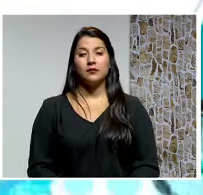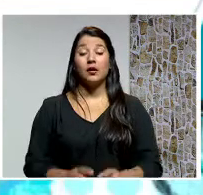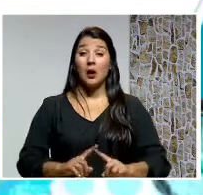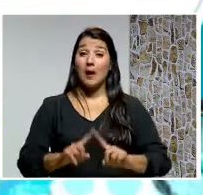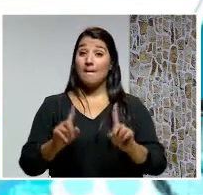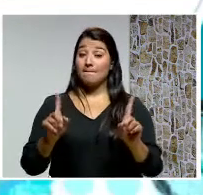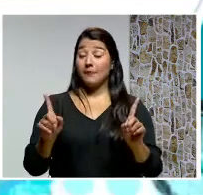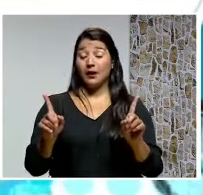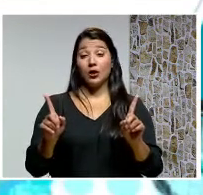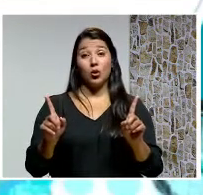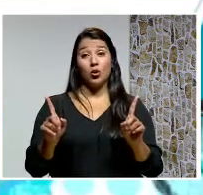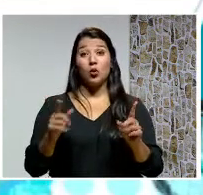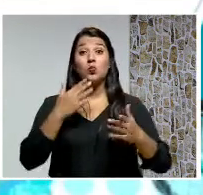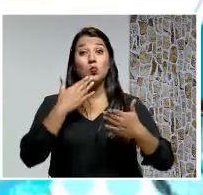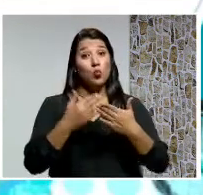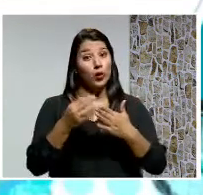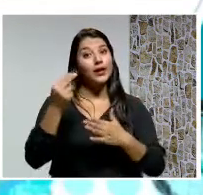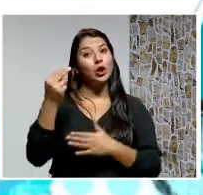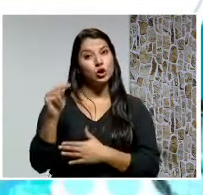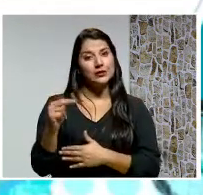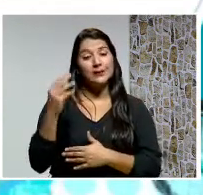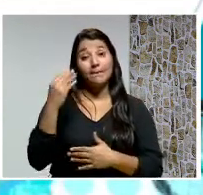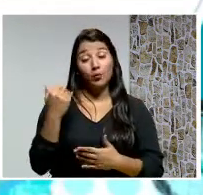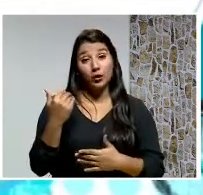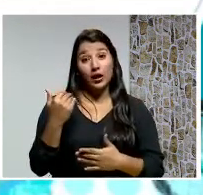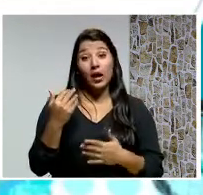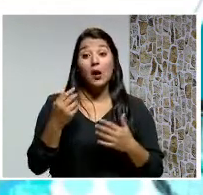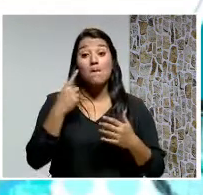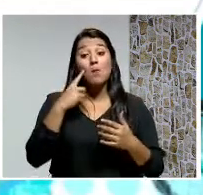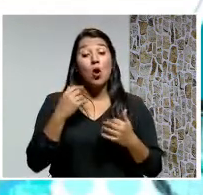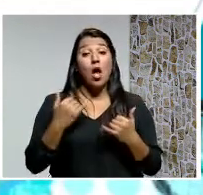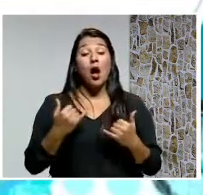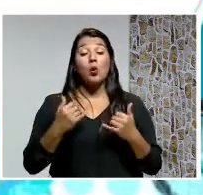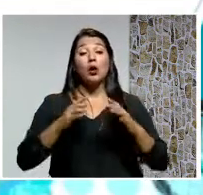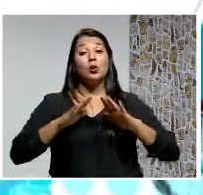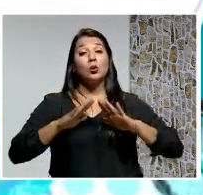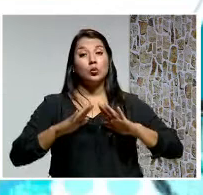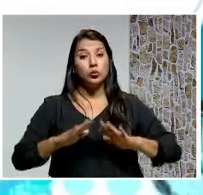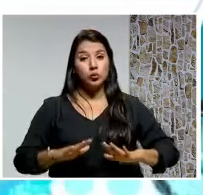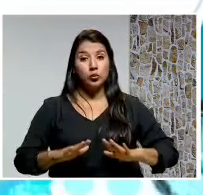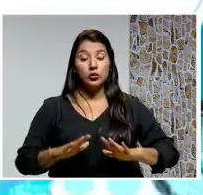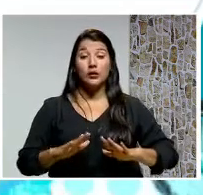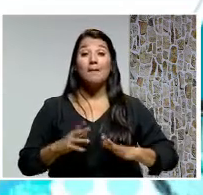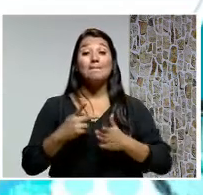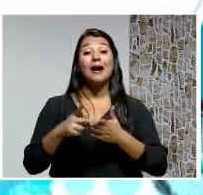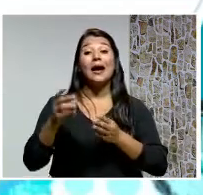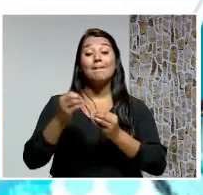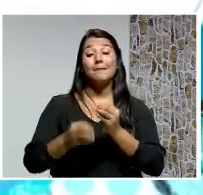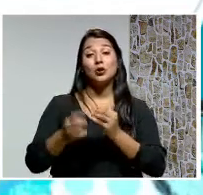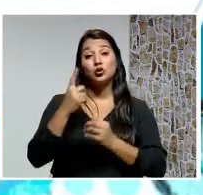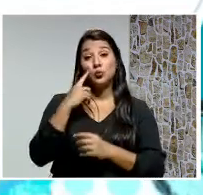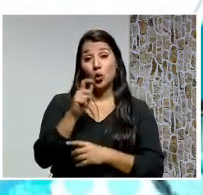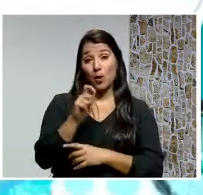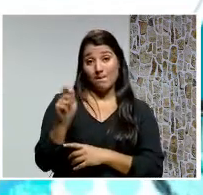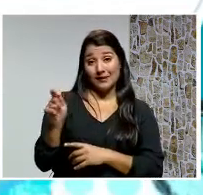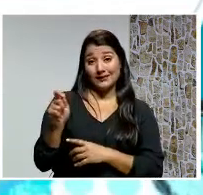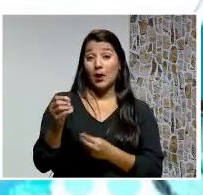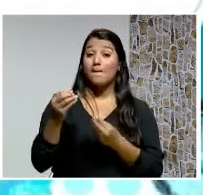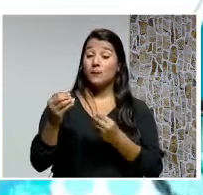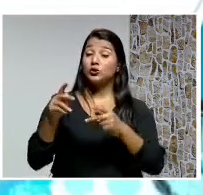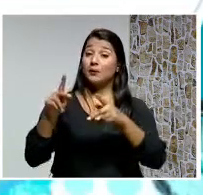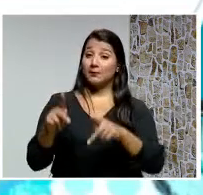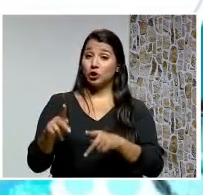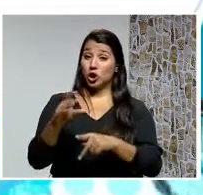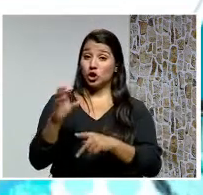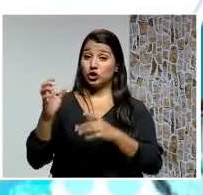Pero en definitiva, buenas noticias porque hay un alivio inmediato en la cuota que muchos